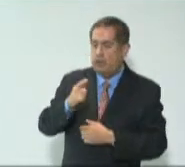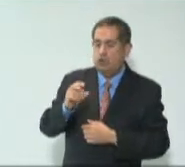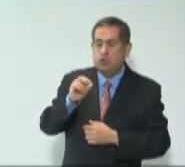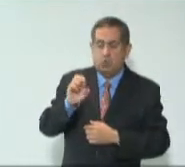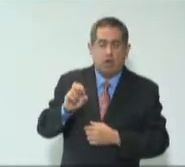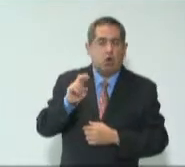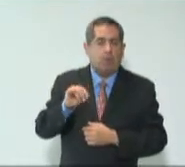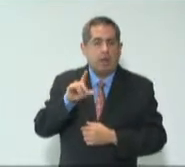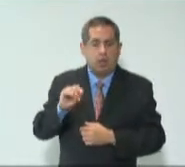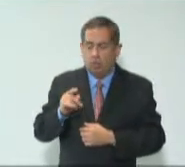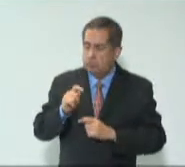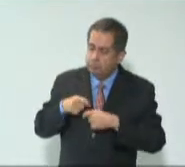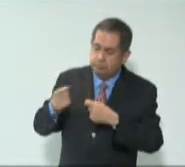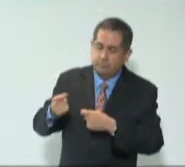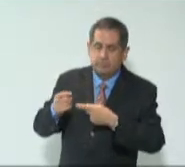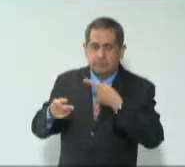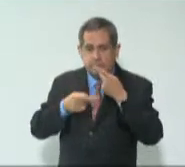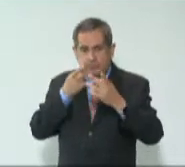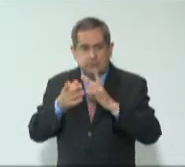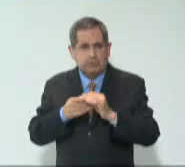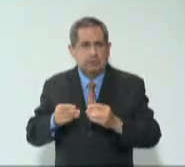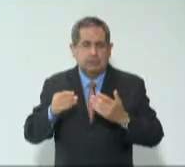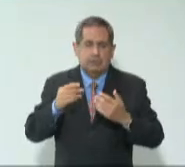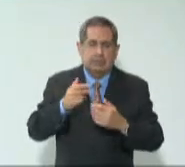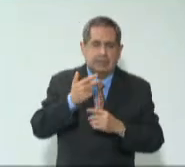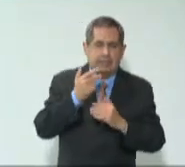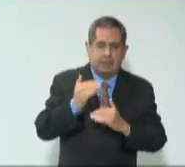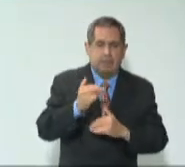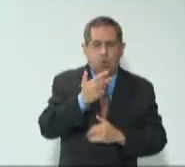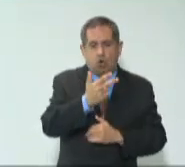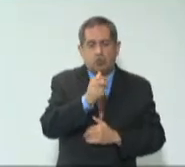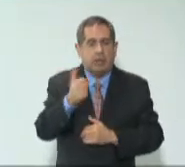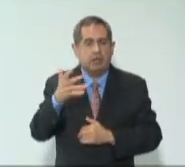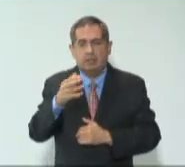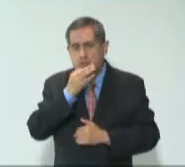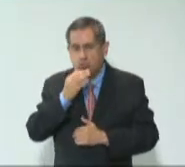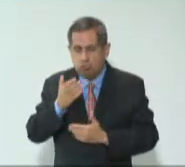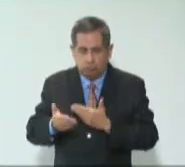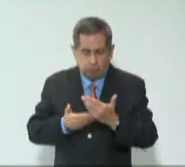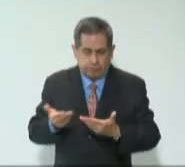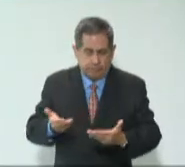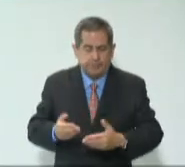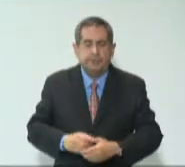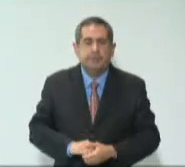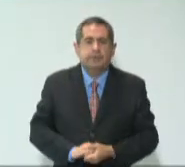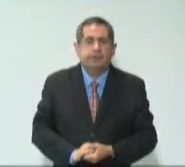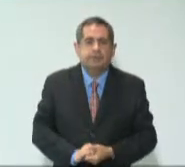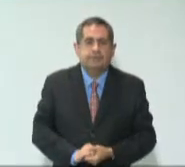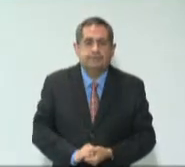Robledo le cedo el uso de la voz por un tiempo de 8 a 10 minutos para su intervención